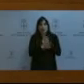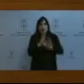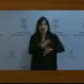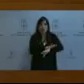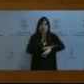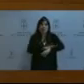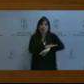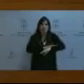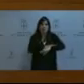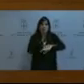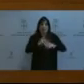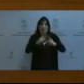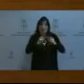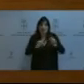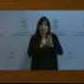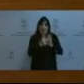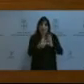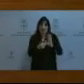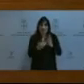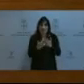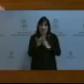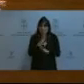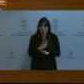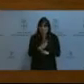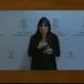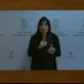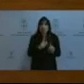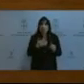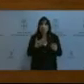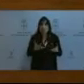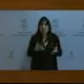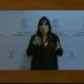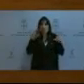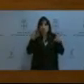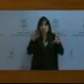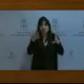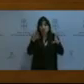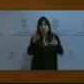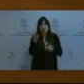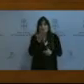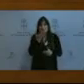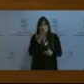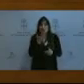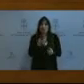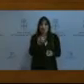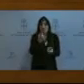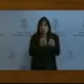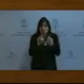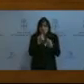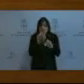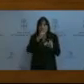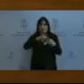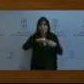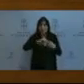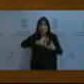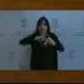es para adaptar este órgano consultivo y de participación a las nuevas exigencias de las escuelas y de la propia sociedad